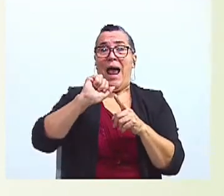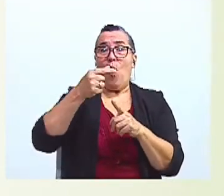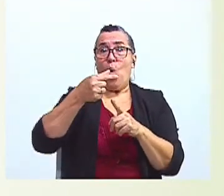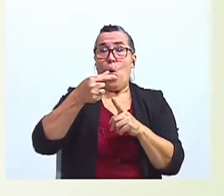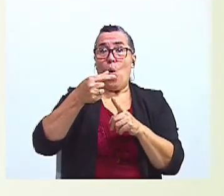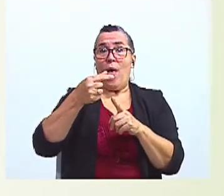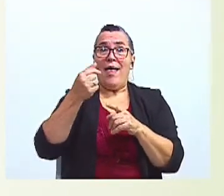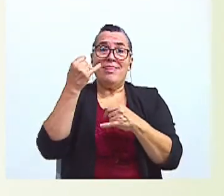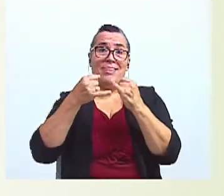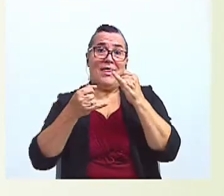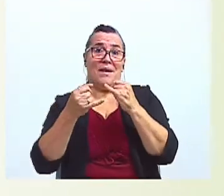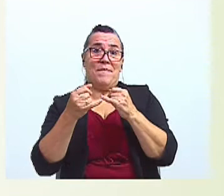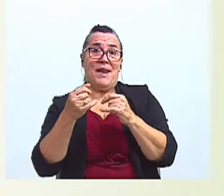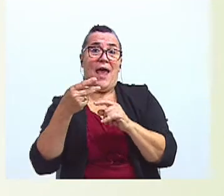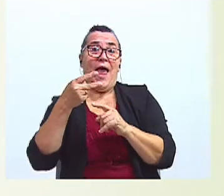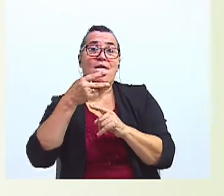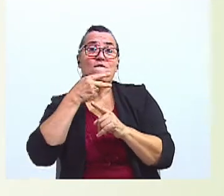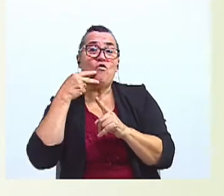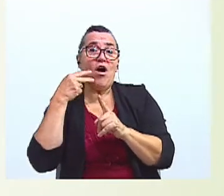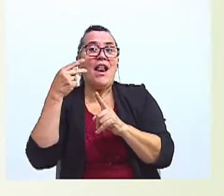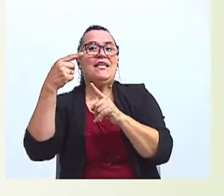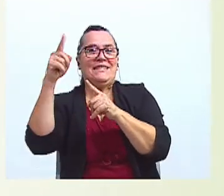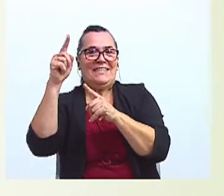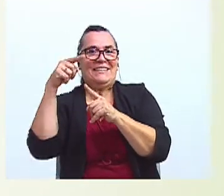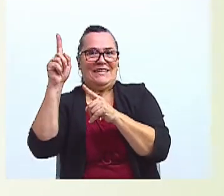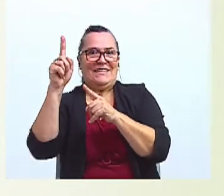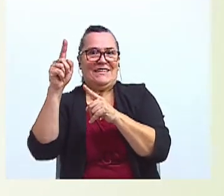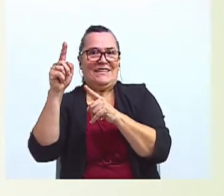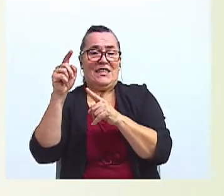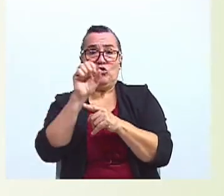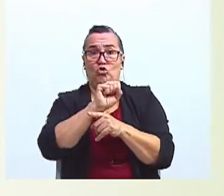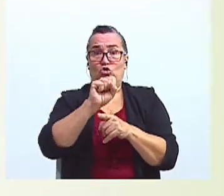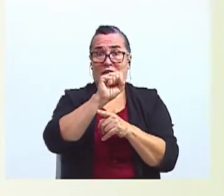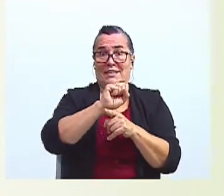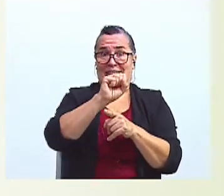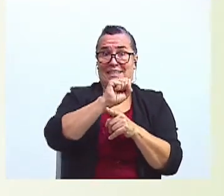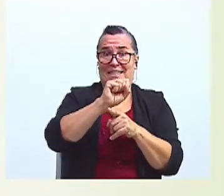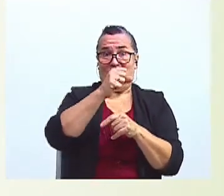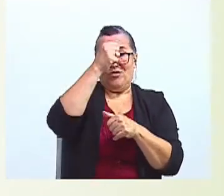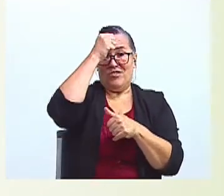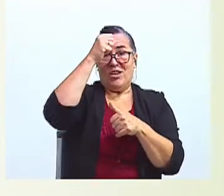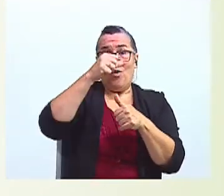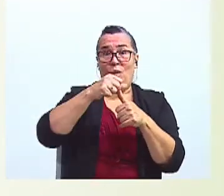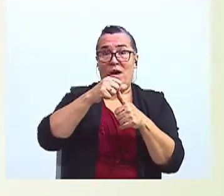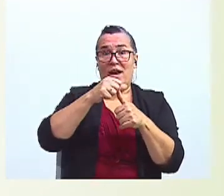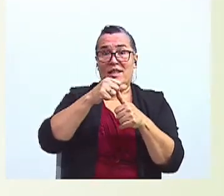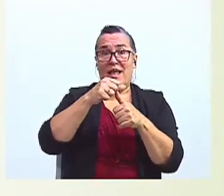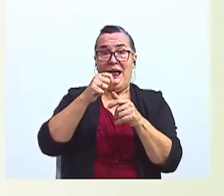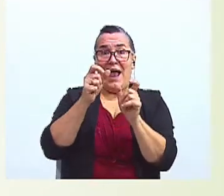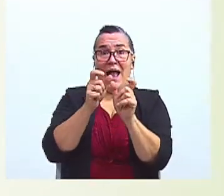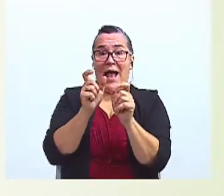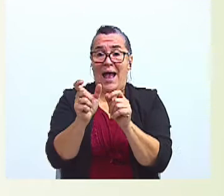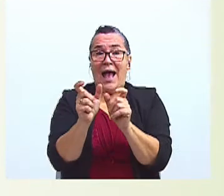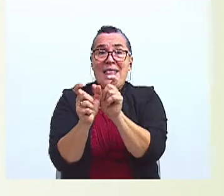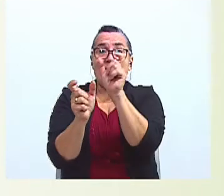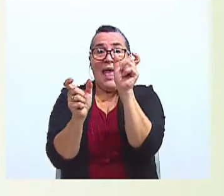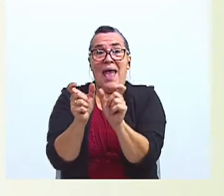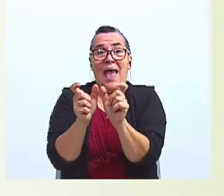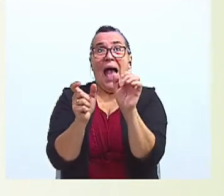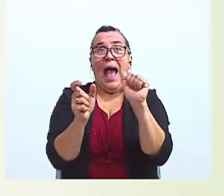terminada en vocal, se tilda. Los sustantivos, recuerden que van precedidos de